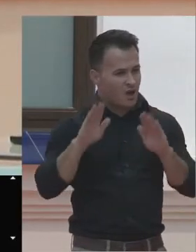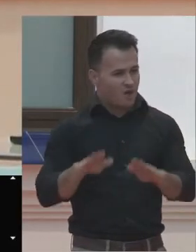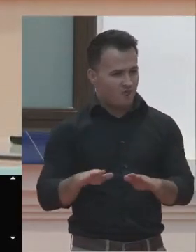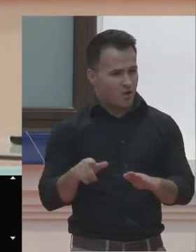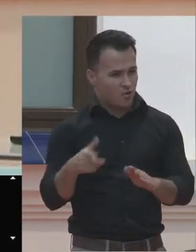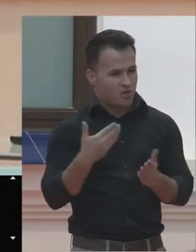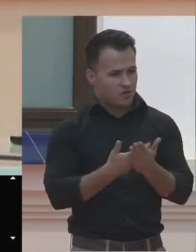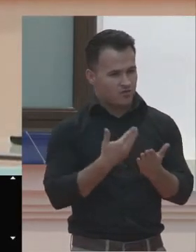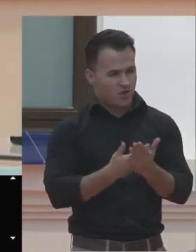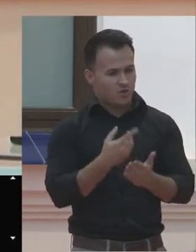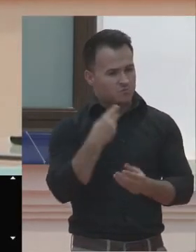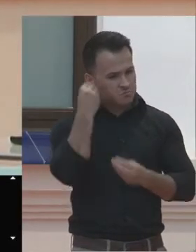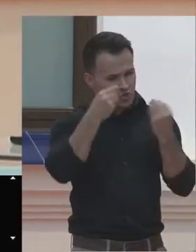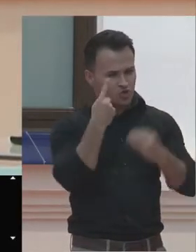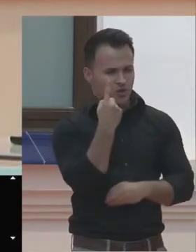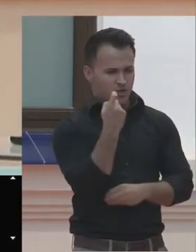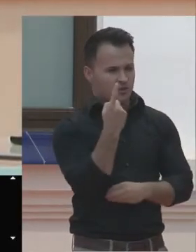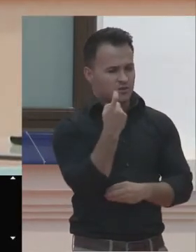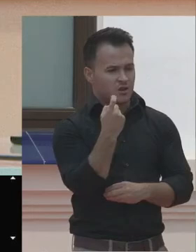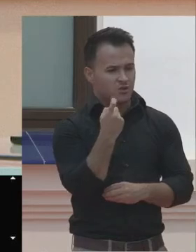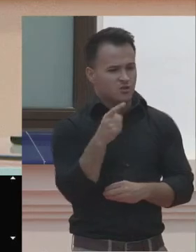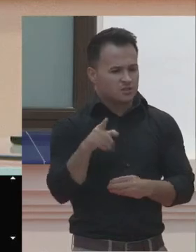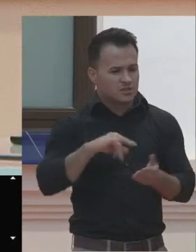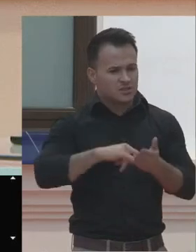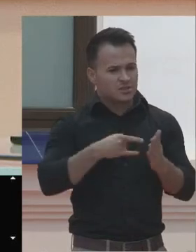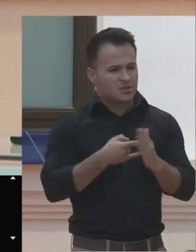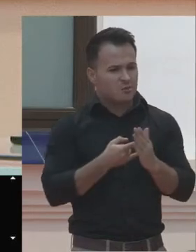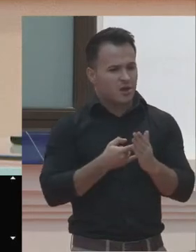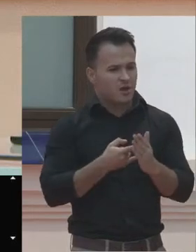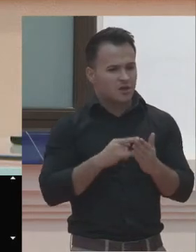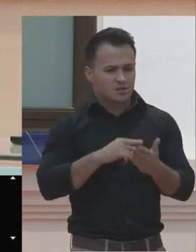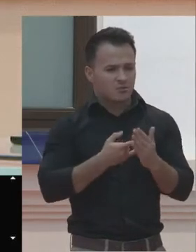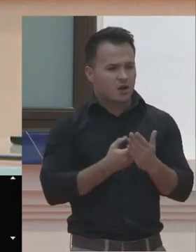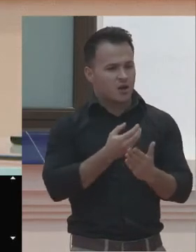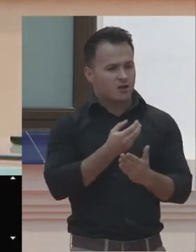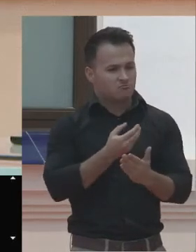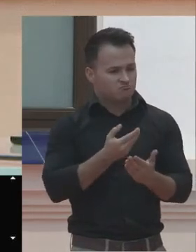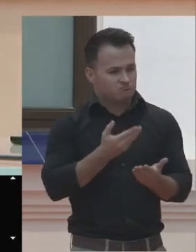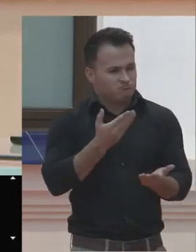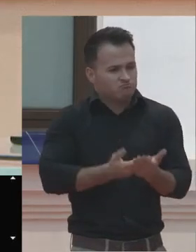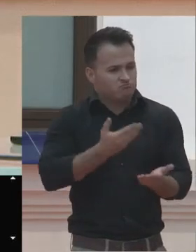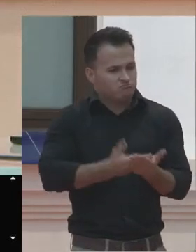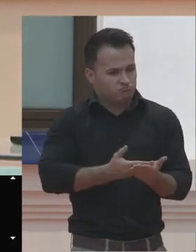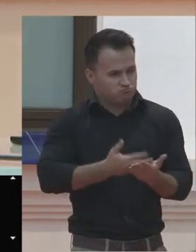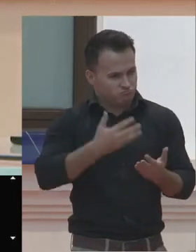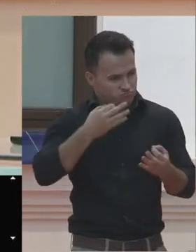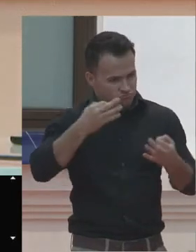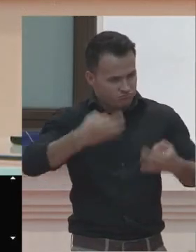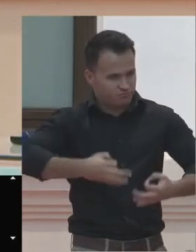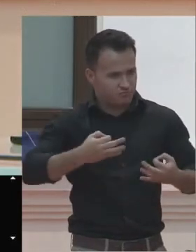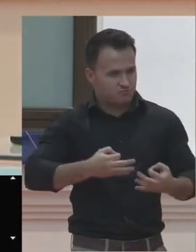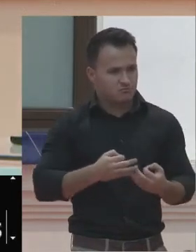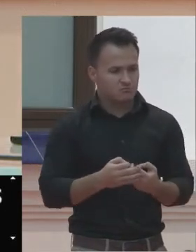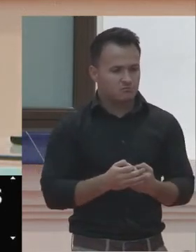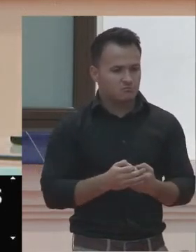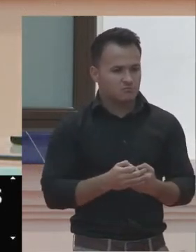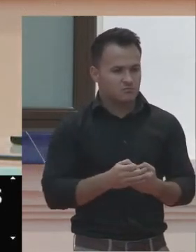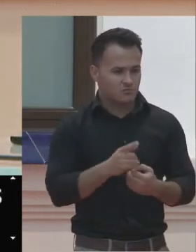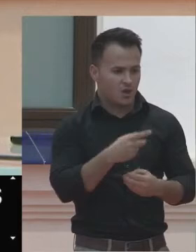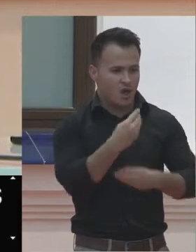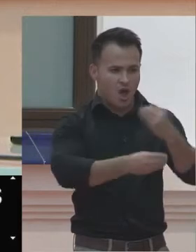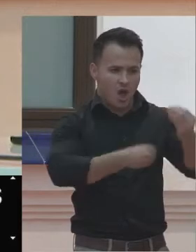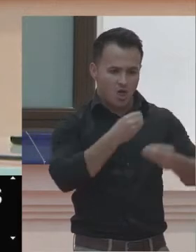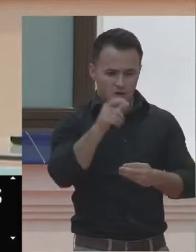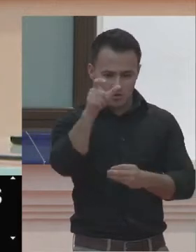considero necesaria. Creo que es un sistema que garantiza determinadas condiciones de usabilidad por parte